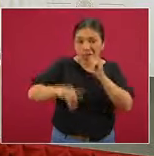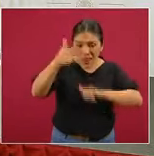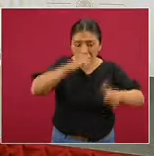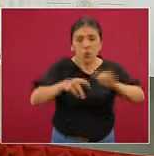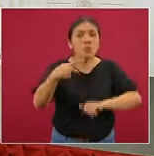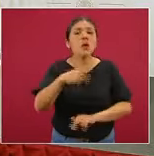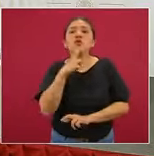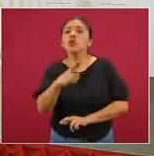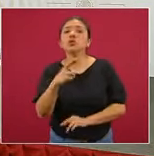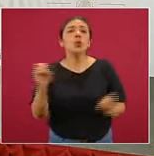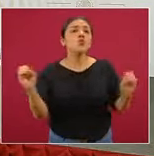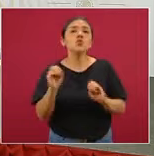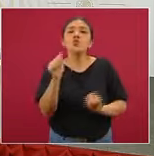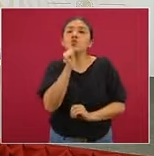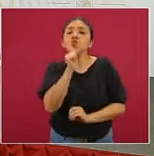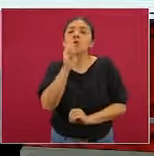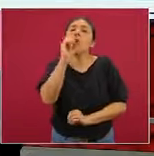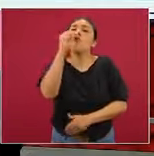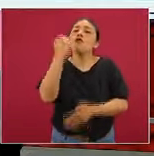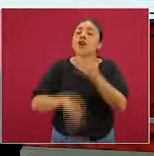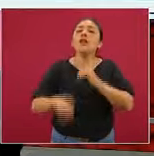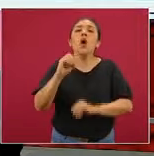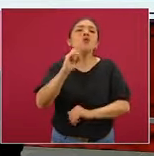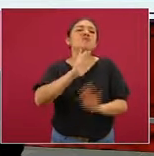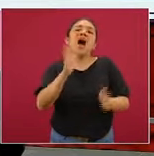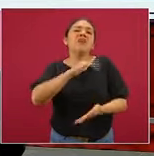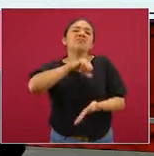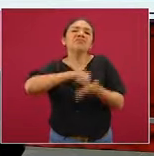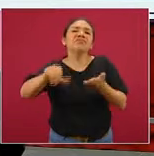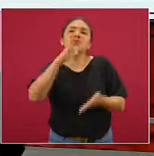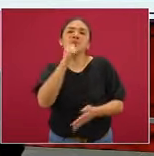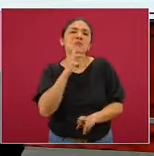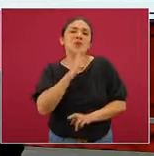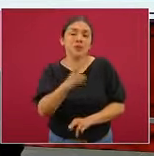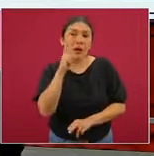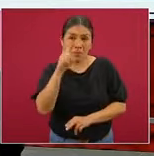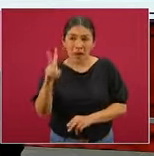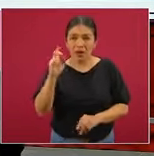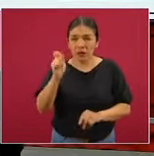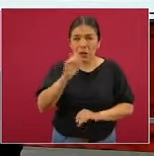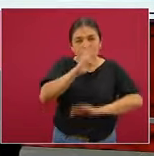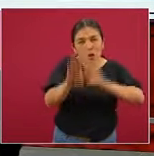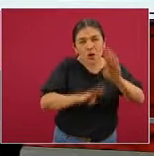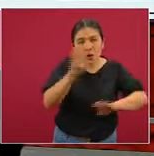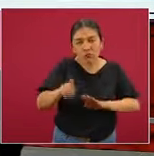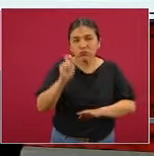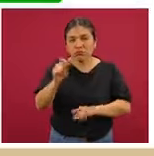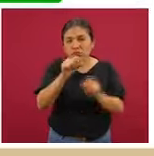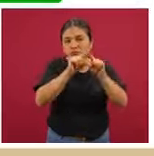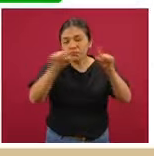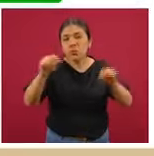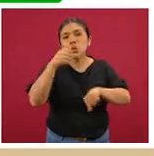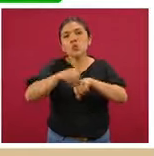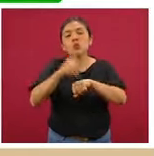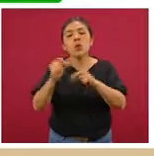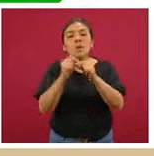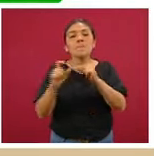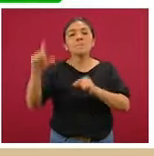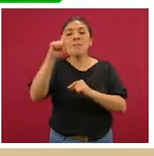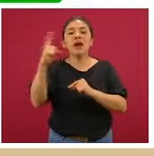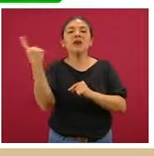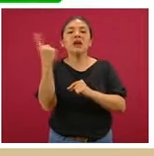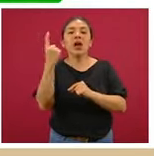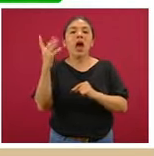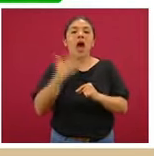tiene un resultado o por algún motivo no lo tendrá. Entonces, por eso ven que las defunciones estimadas es un número mayor que las